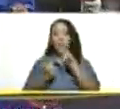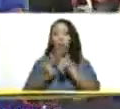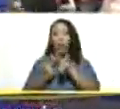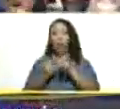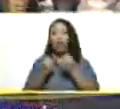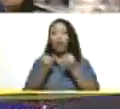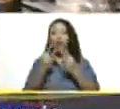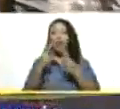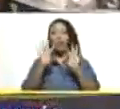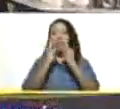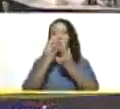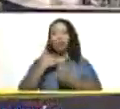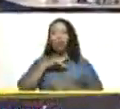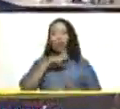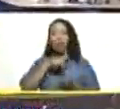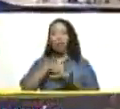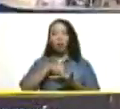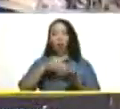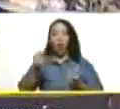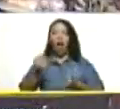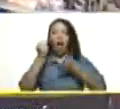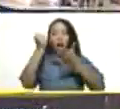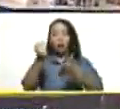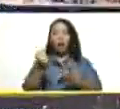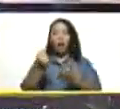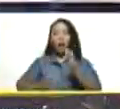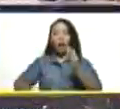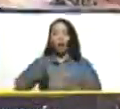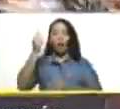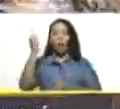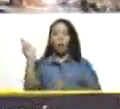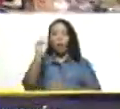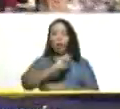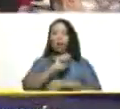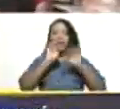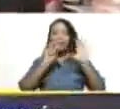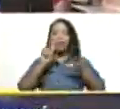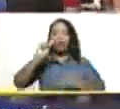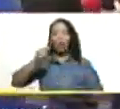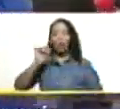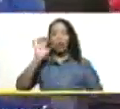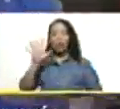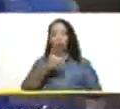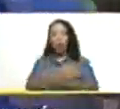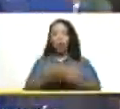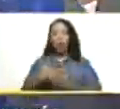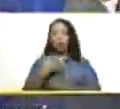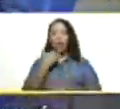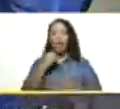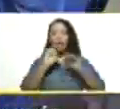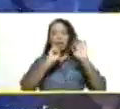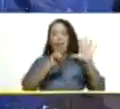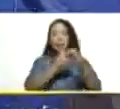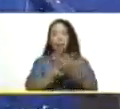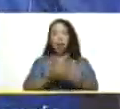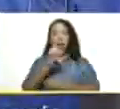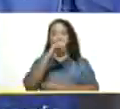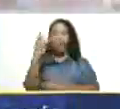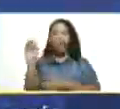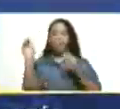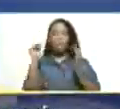cuántas familias estamos llegando con la bolsa CLAP una vez al mes? Ya estamos en 7,5 millones de familias. 7 millones 500 mil familias